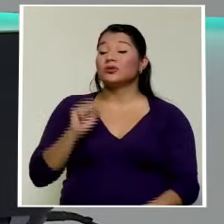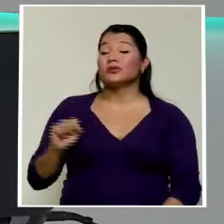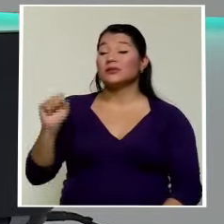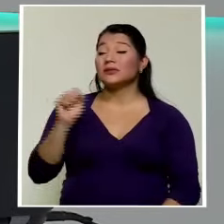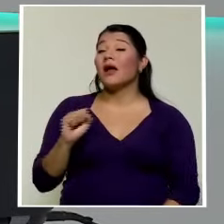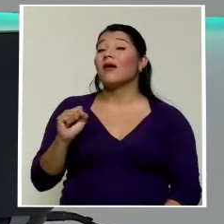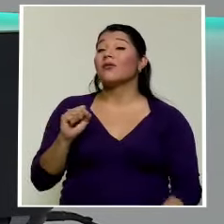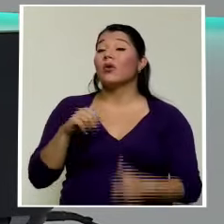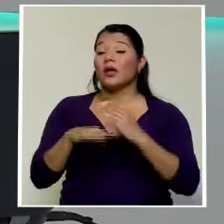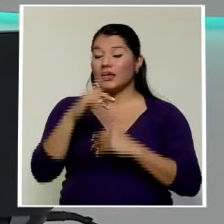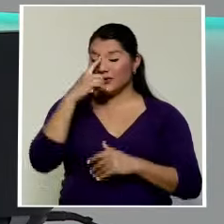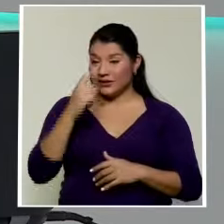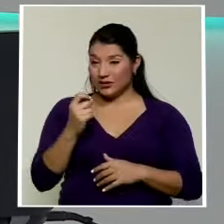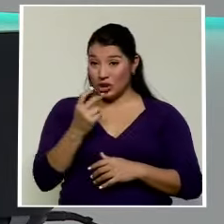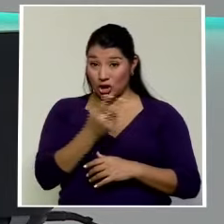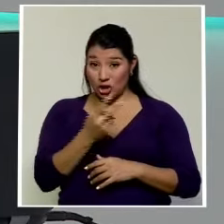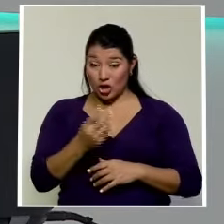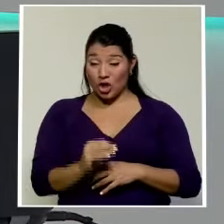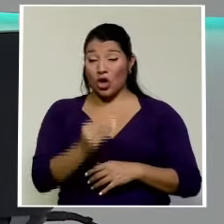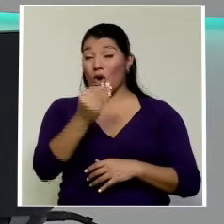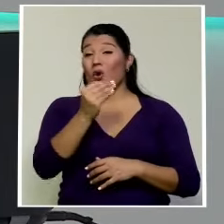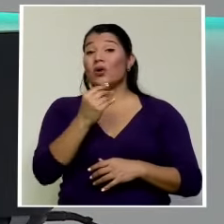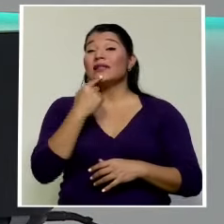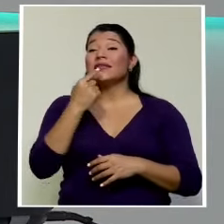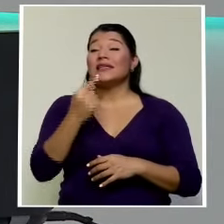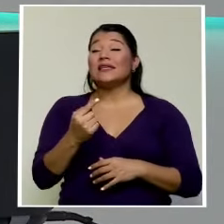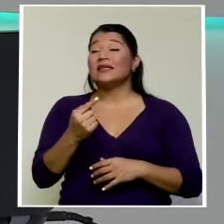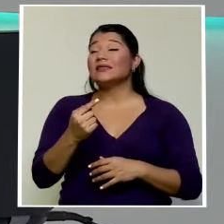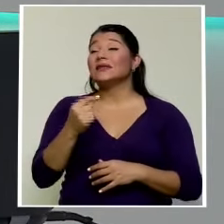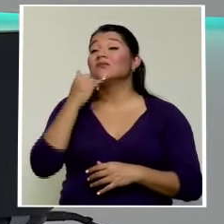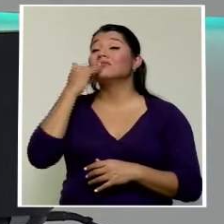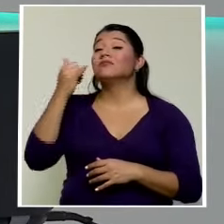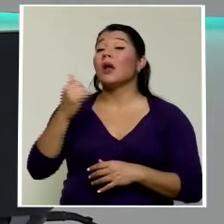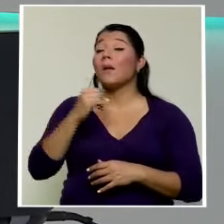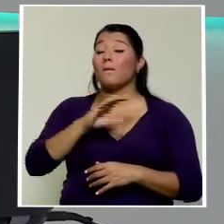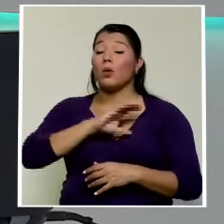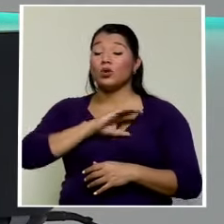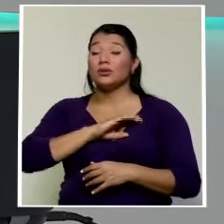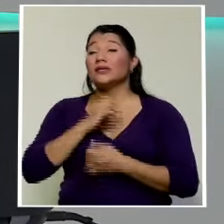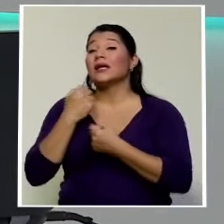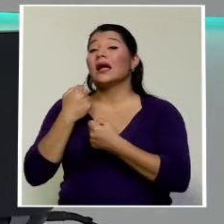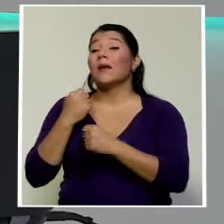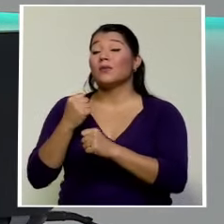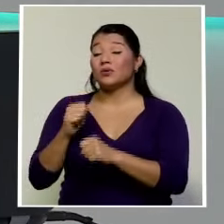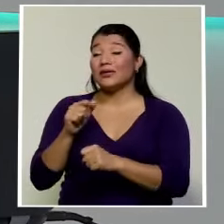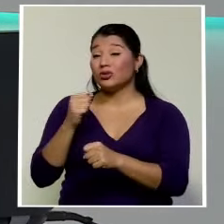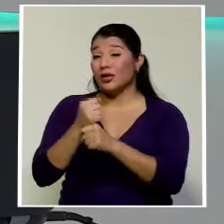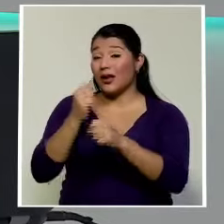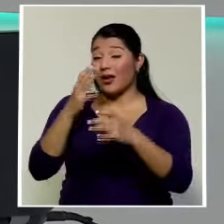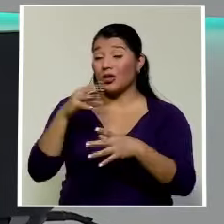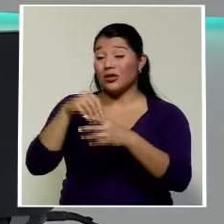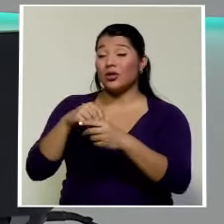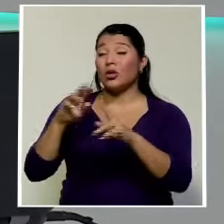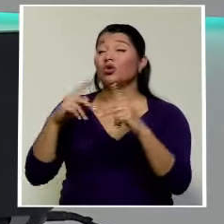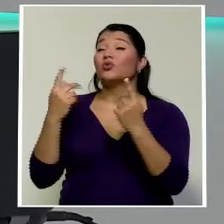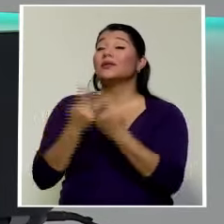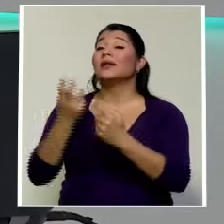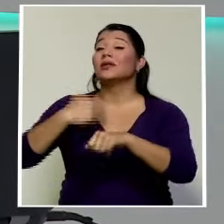sábado en Escazú. 2 de estos jóvenes afirmaron a la Policía Municipal que eran funcionarios del Hospital Nacional de